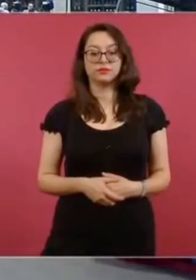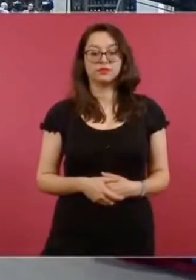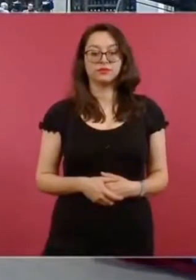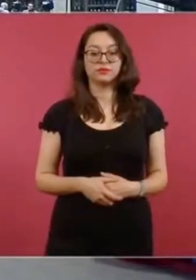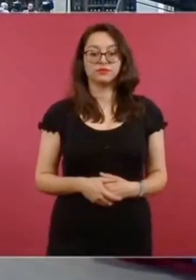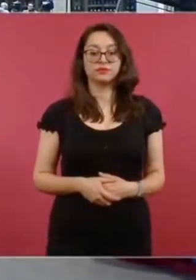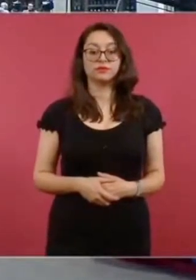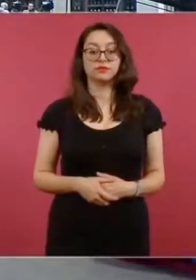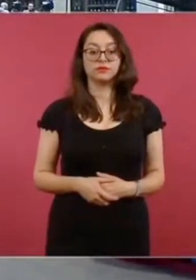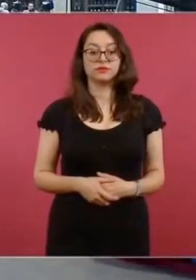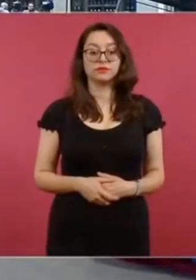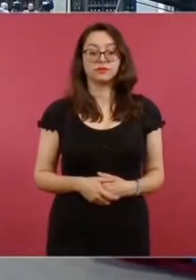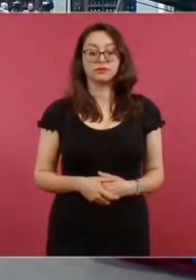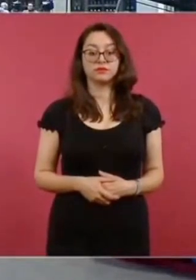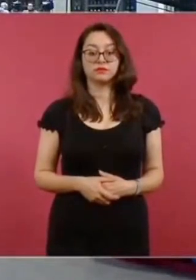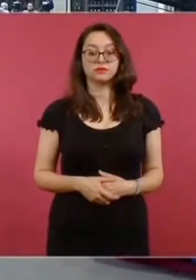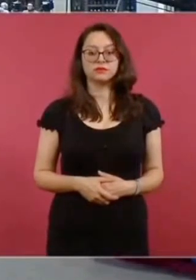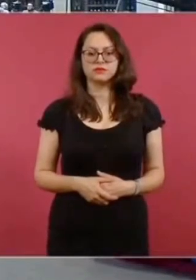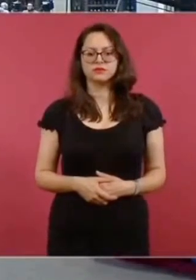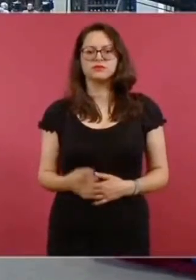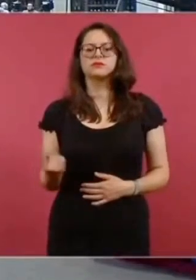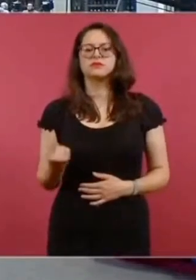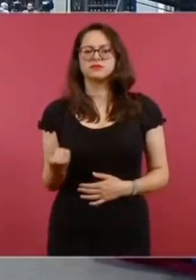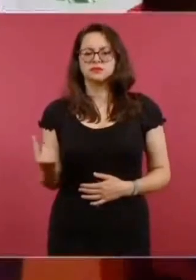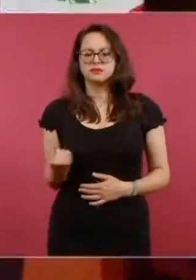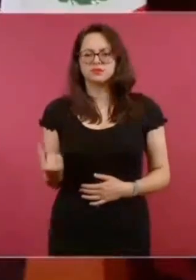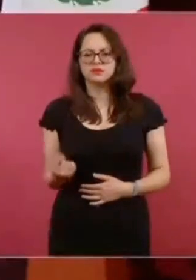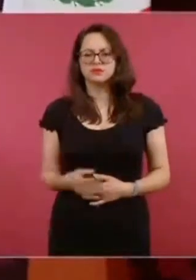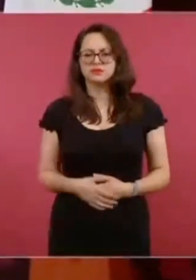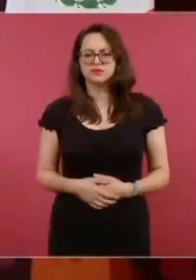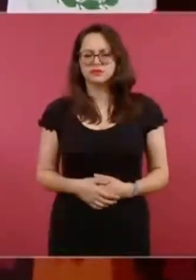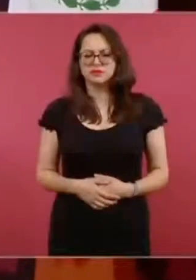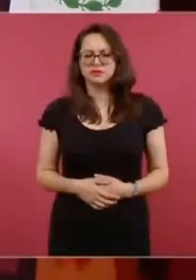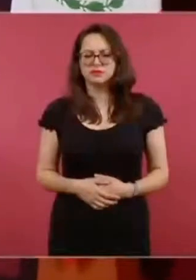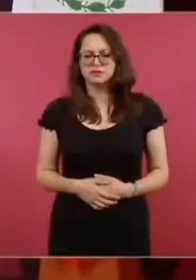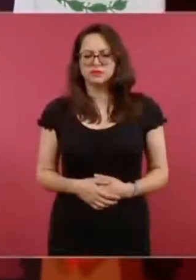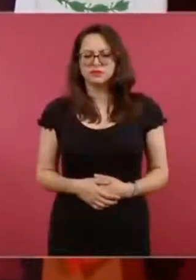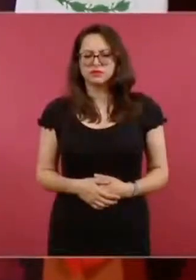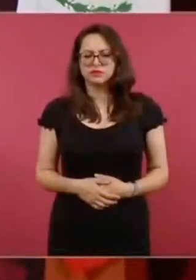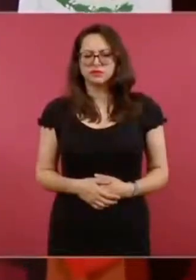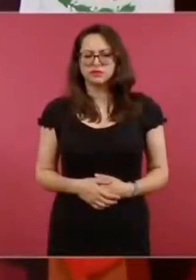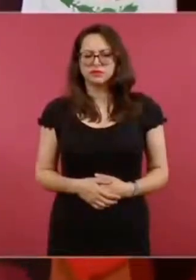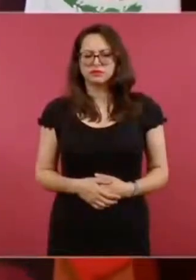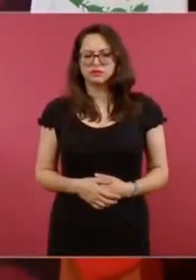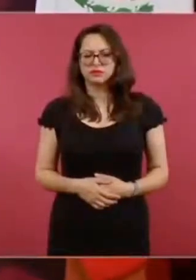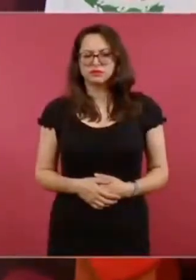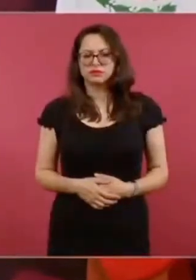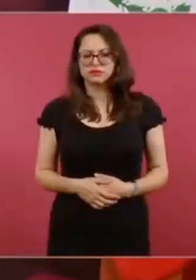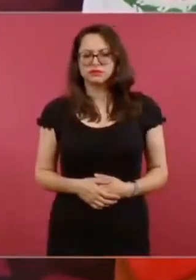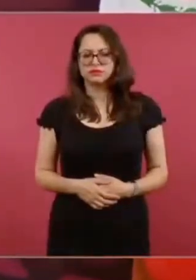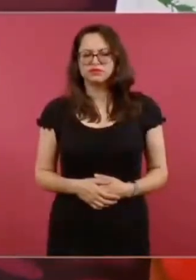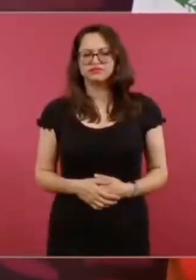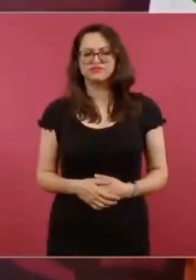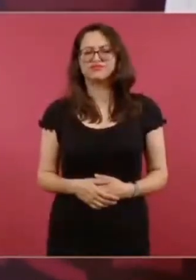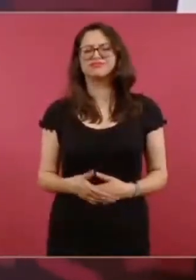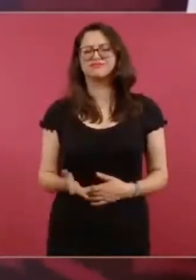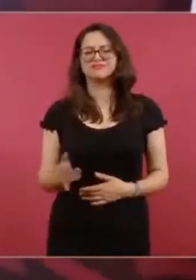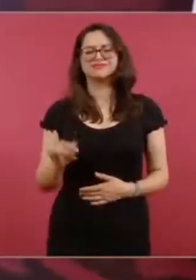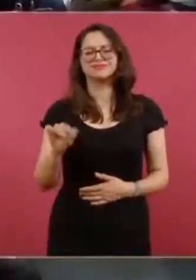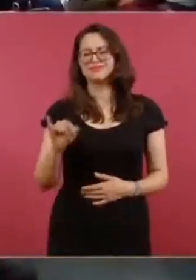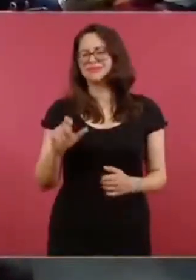Corrupción hace una hora. ¿Pero de qué? Nuevamente a Amílcar Olán, que está hablando de una cosa telefónica